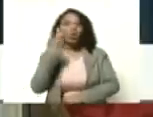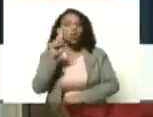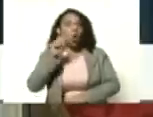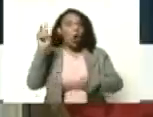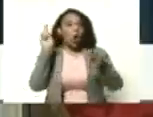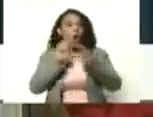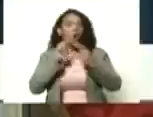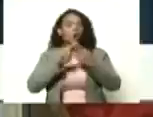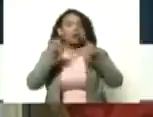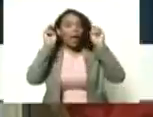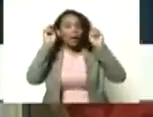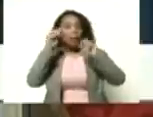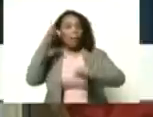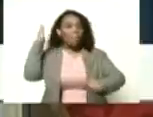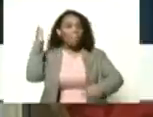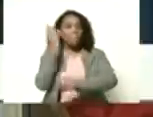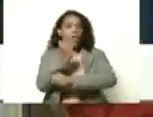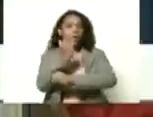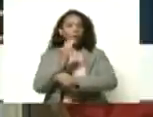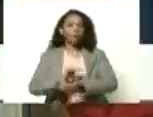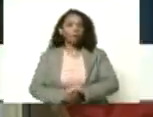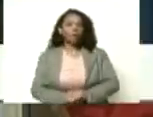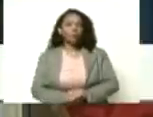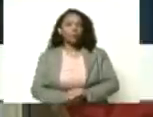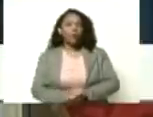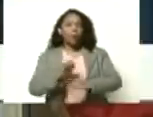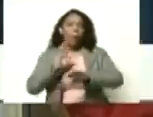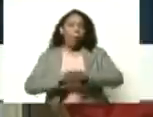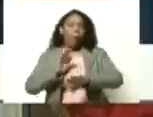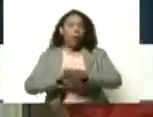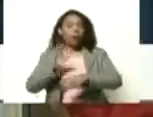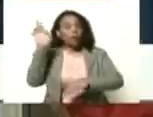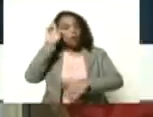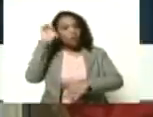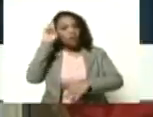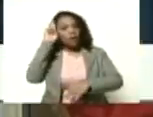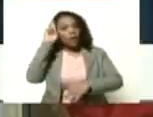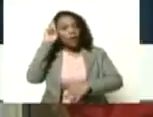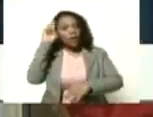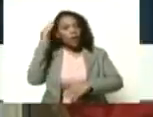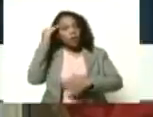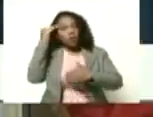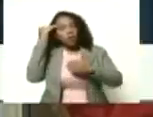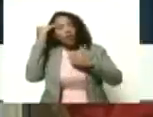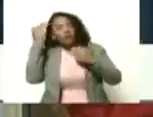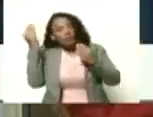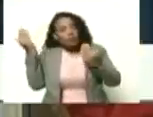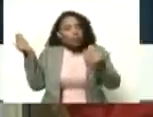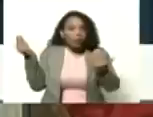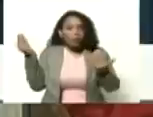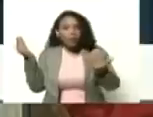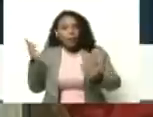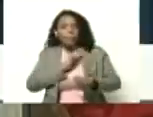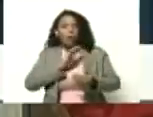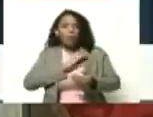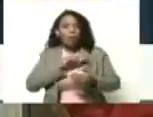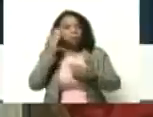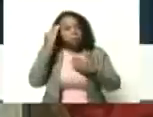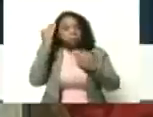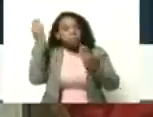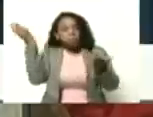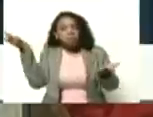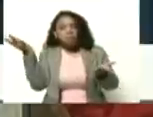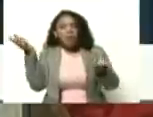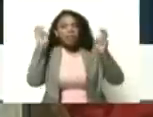penal quienes no conocen por razones de ignorancia supina o de ignorancia propia una